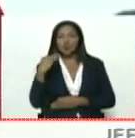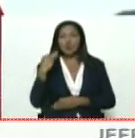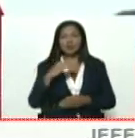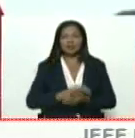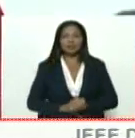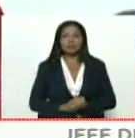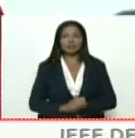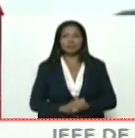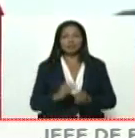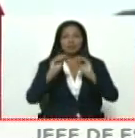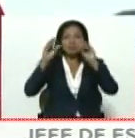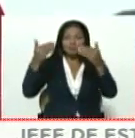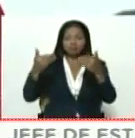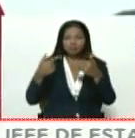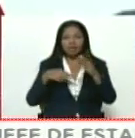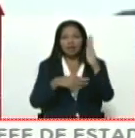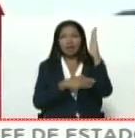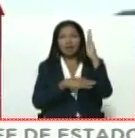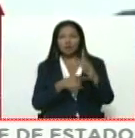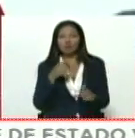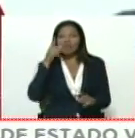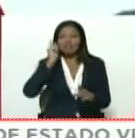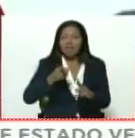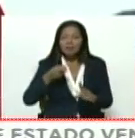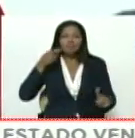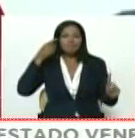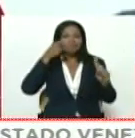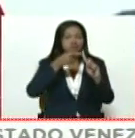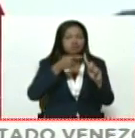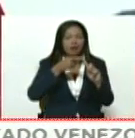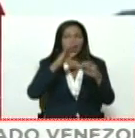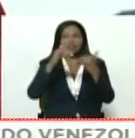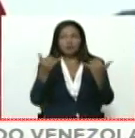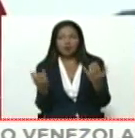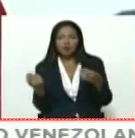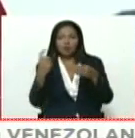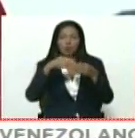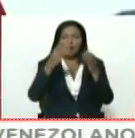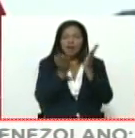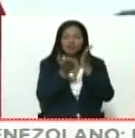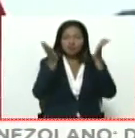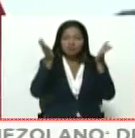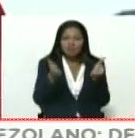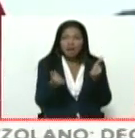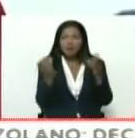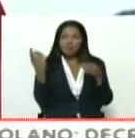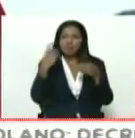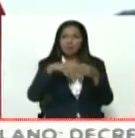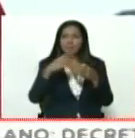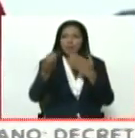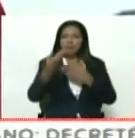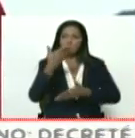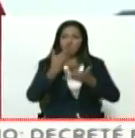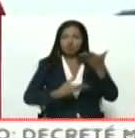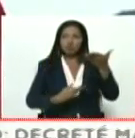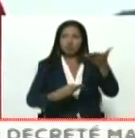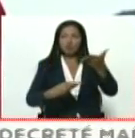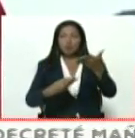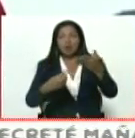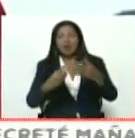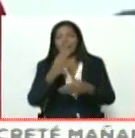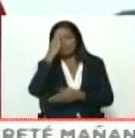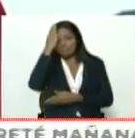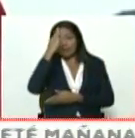reto, Robetza, de incorporar a lo que llaman los estudiosos. Aquí me mandó un documento Pedro